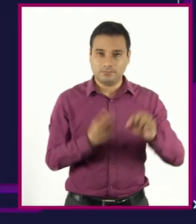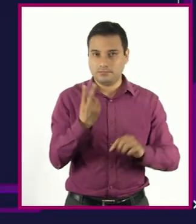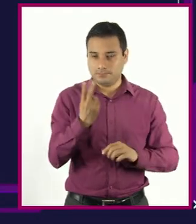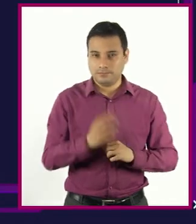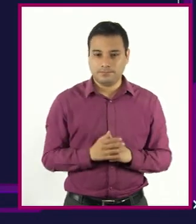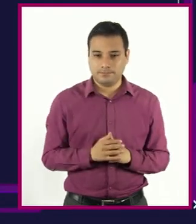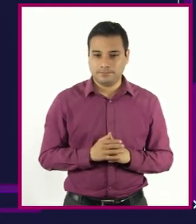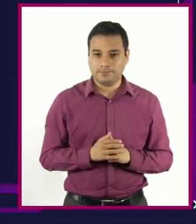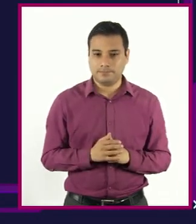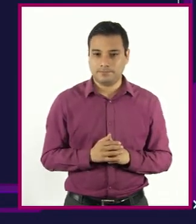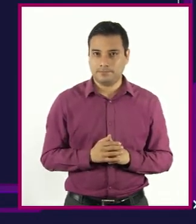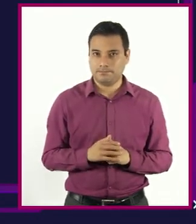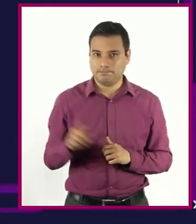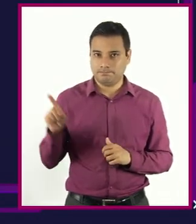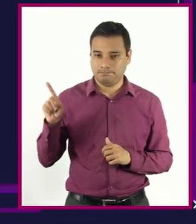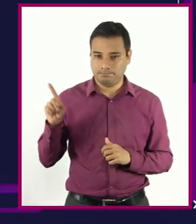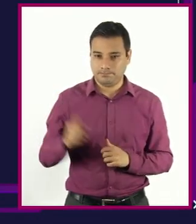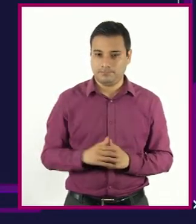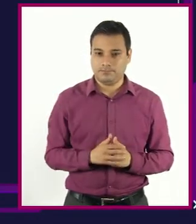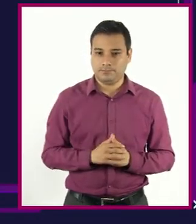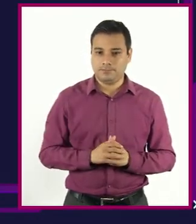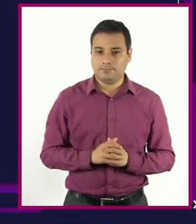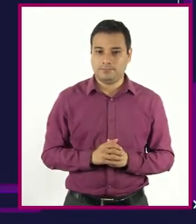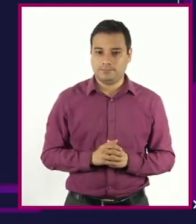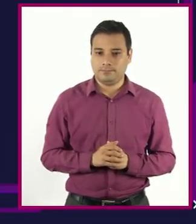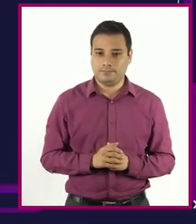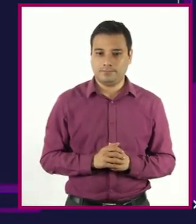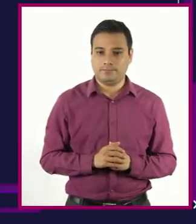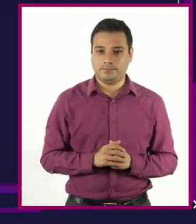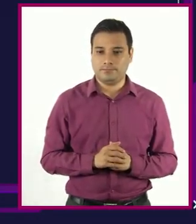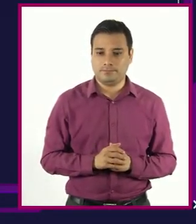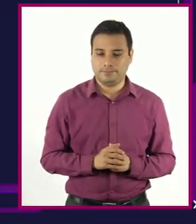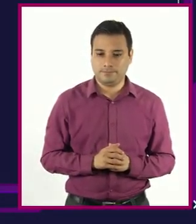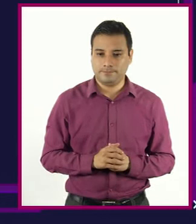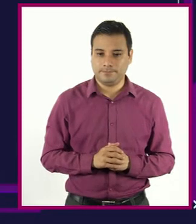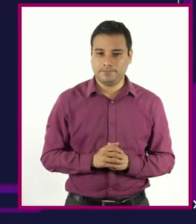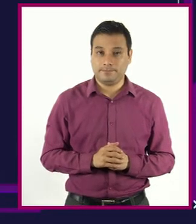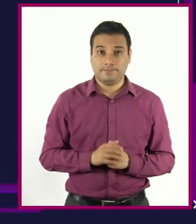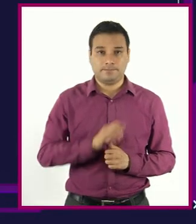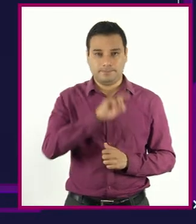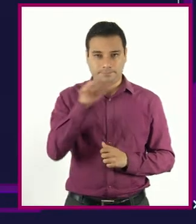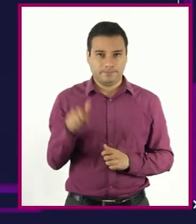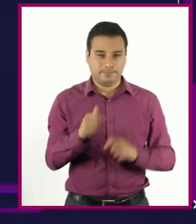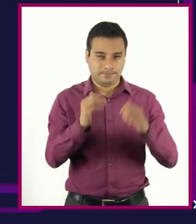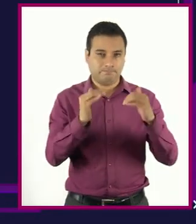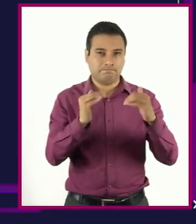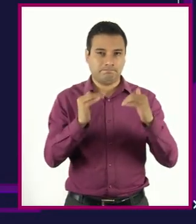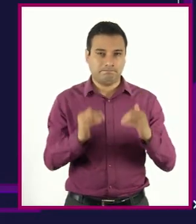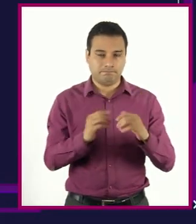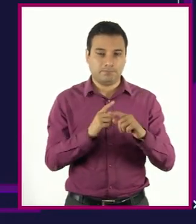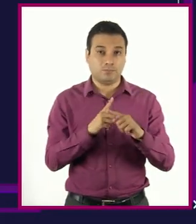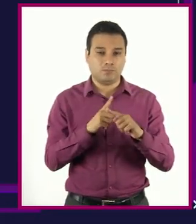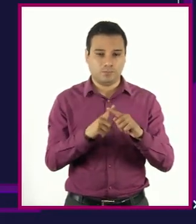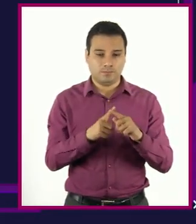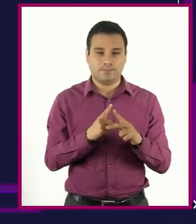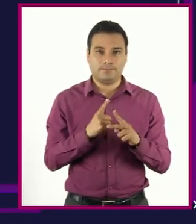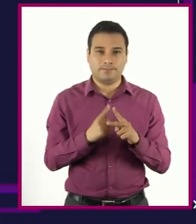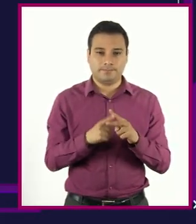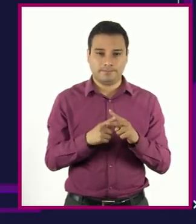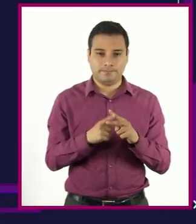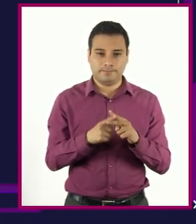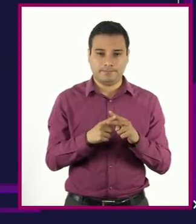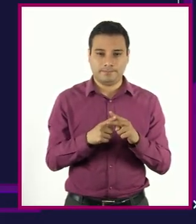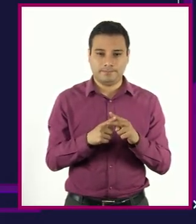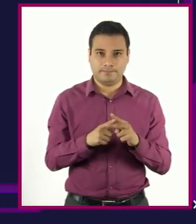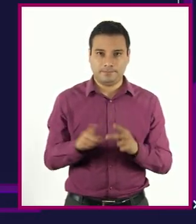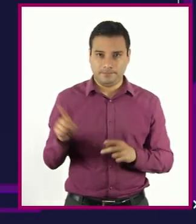resultando en 38.40 pesos. Después, se multiplica 38.40